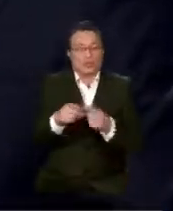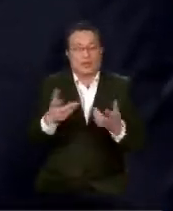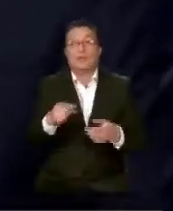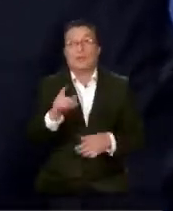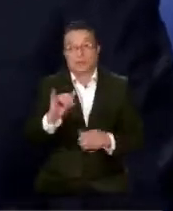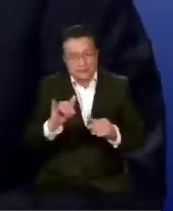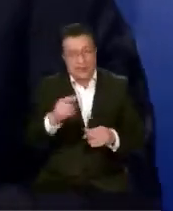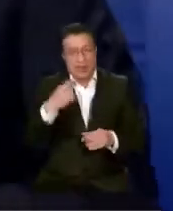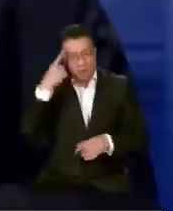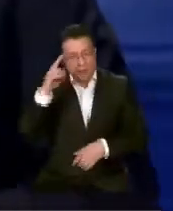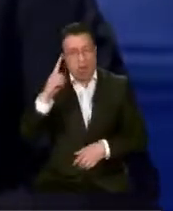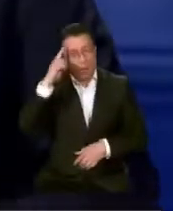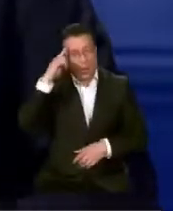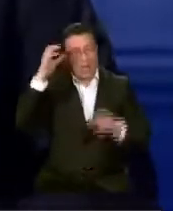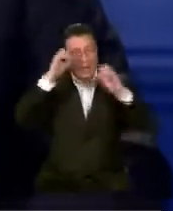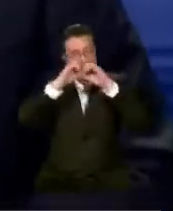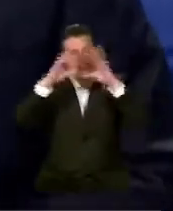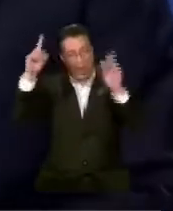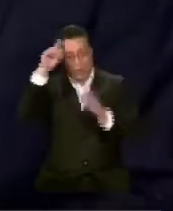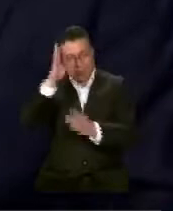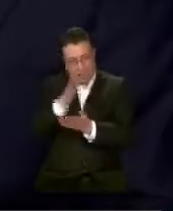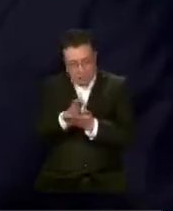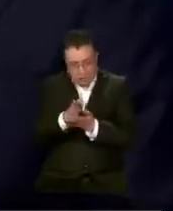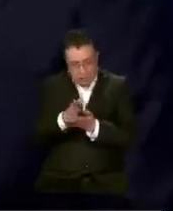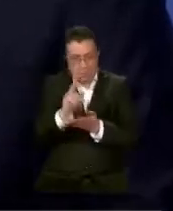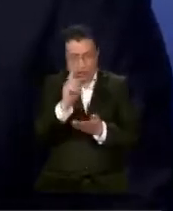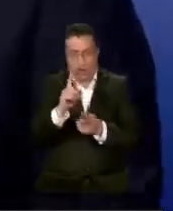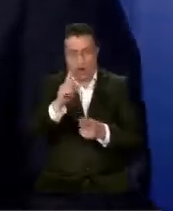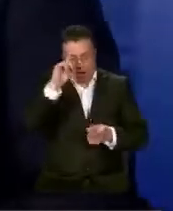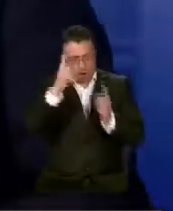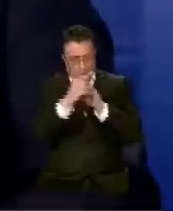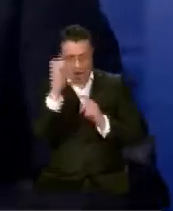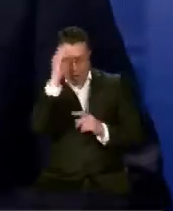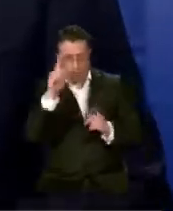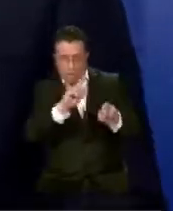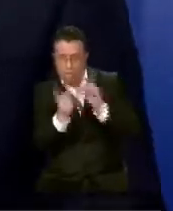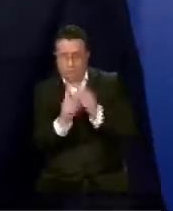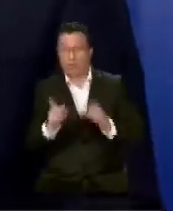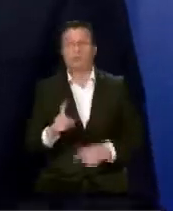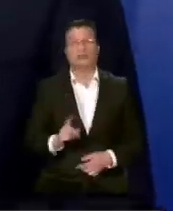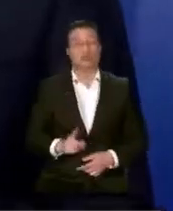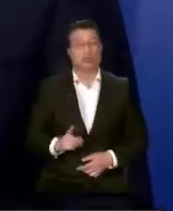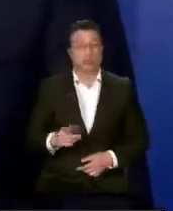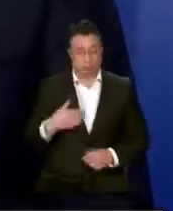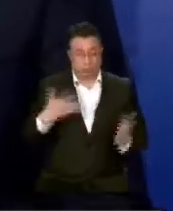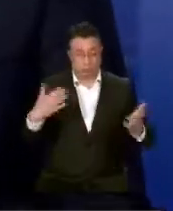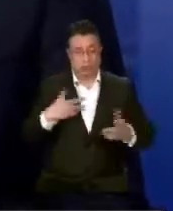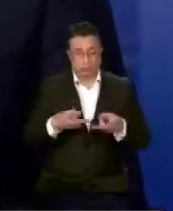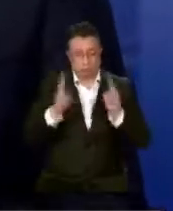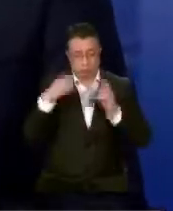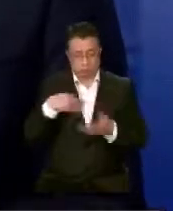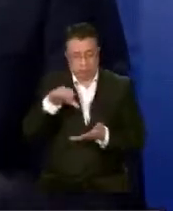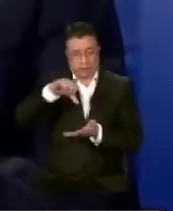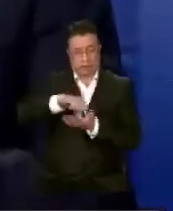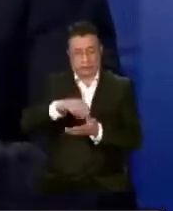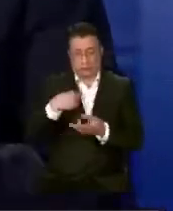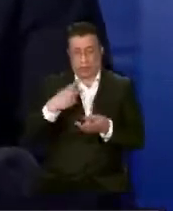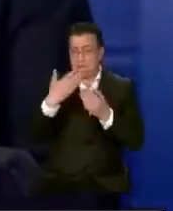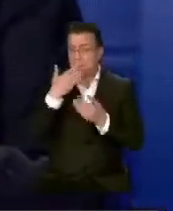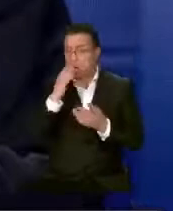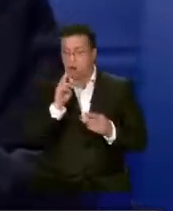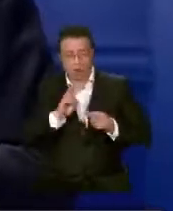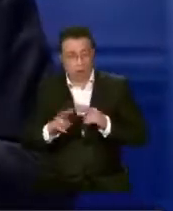Yo estoy de acuerdo, pero hay que tener siempre una convicción, una línea, y en algunas cosas no hay que cambiar de opinión tantas veces. Ah, no, yo sí. Yo creo que una persona de centro tiene que buscar la mejor solución para los